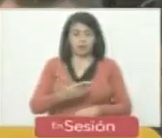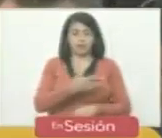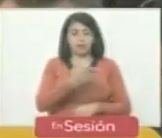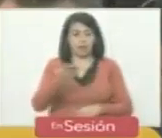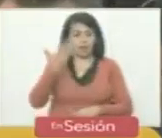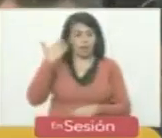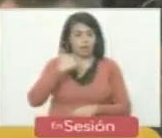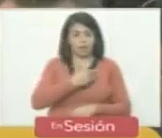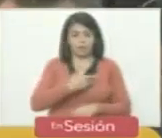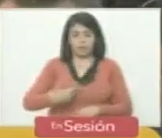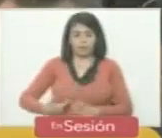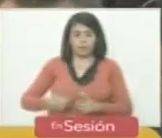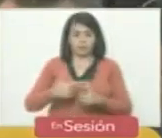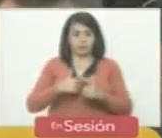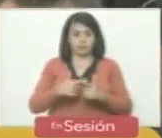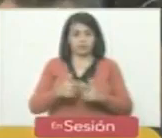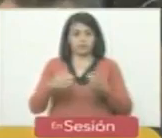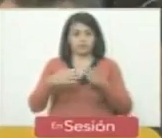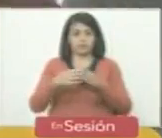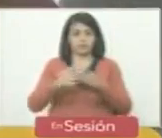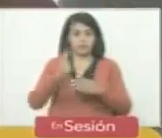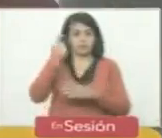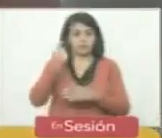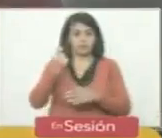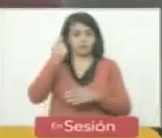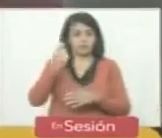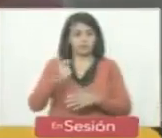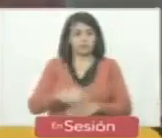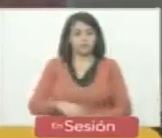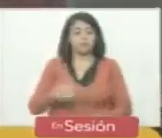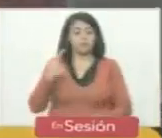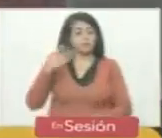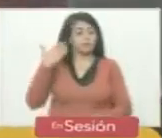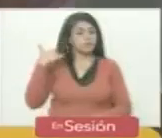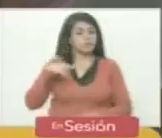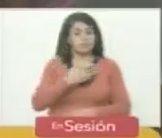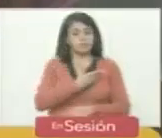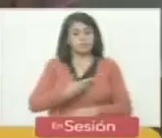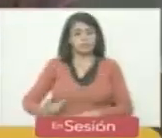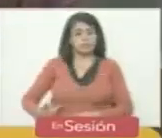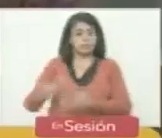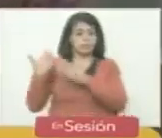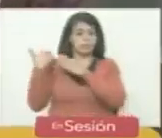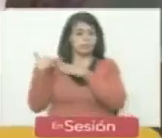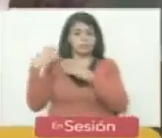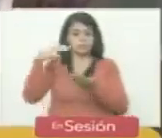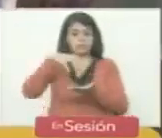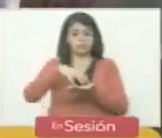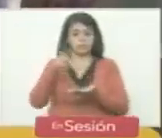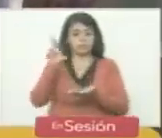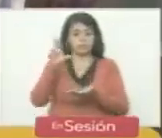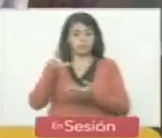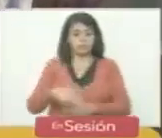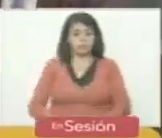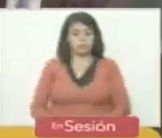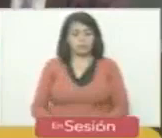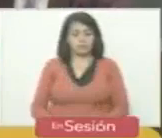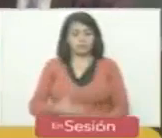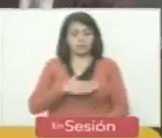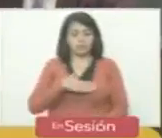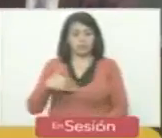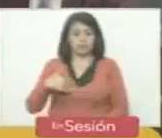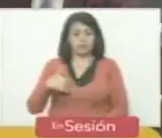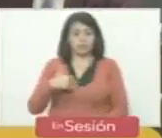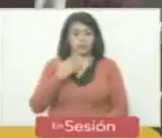fuera presidente de esta Cámara de Diputados y quien fuera presidente encargado del Congreso de la República, quisiera